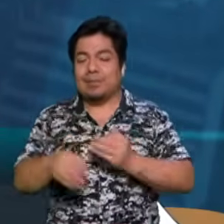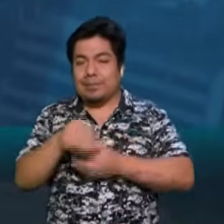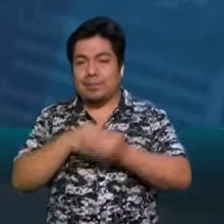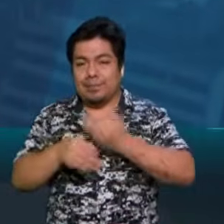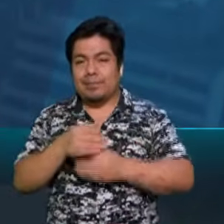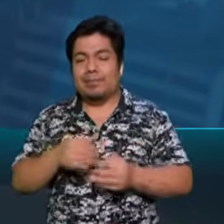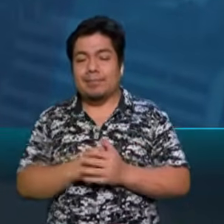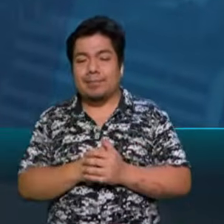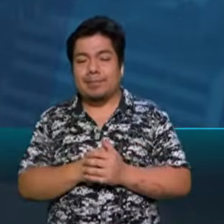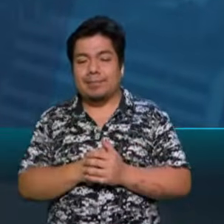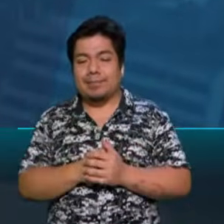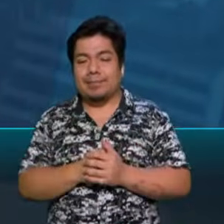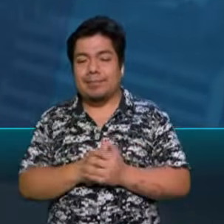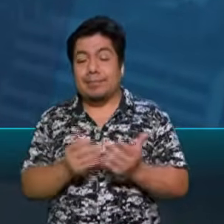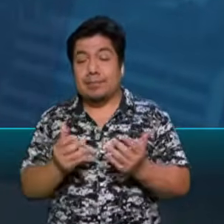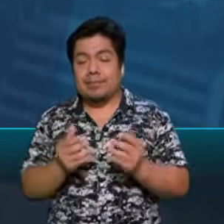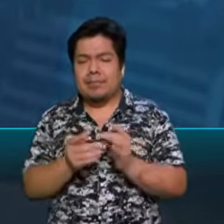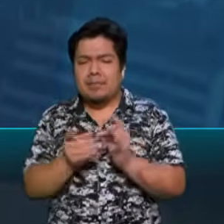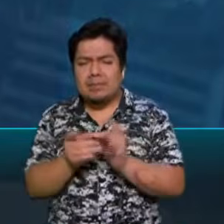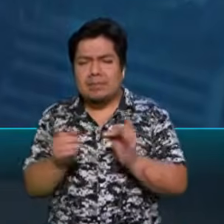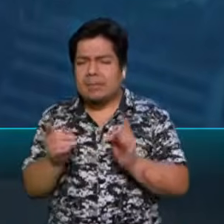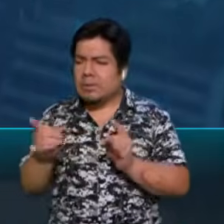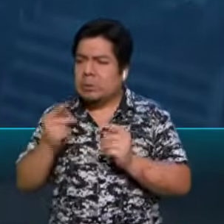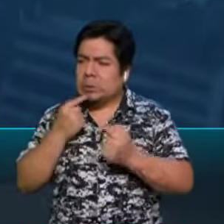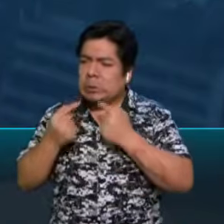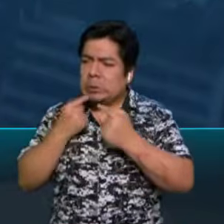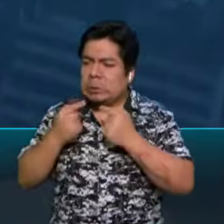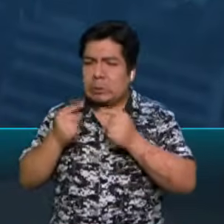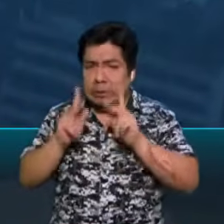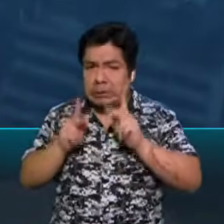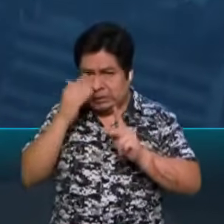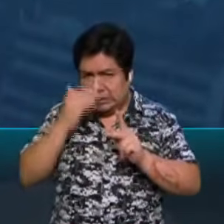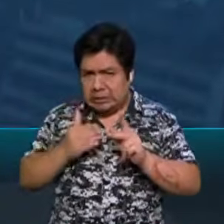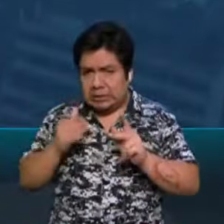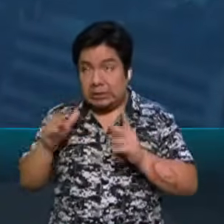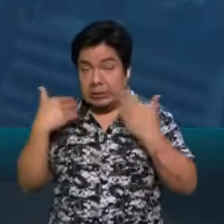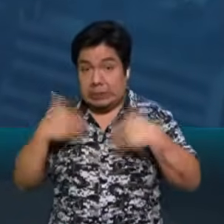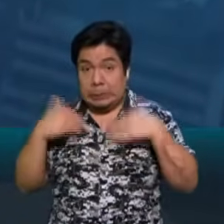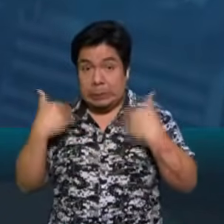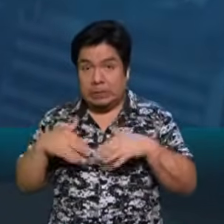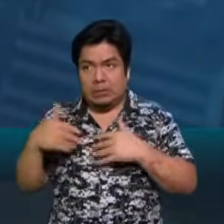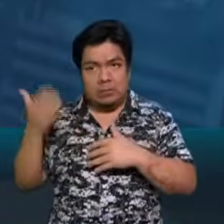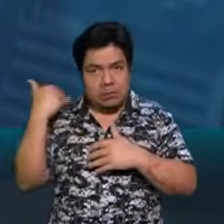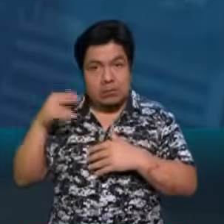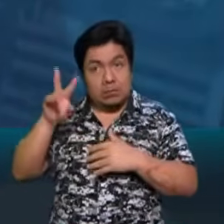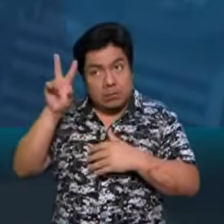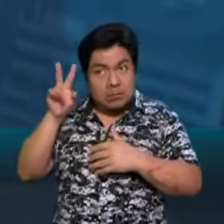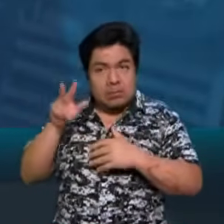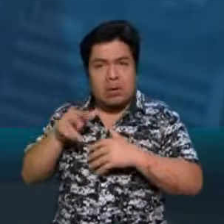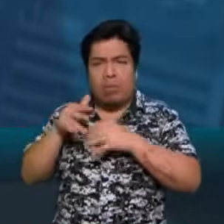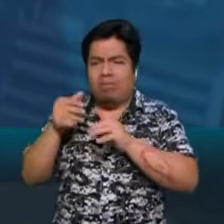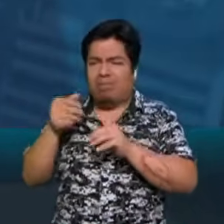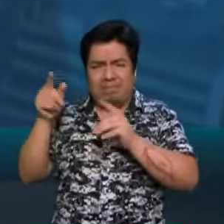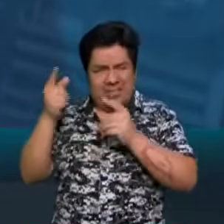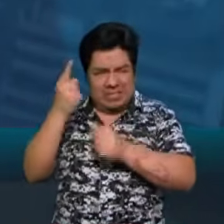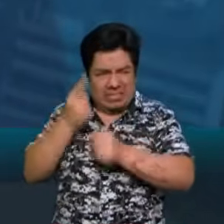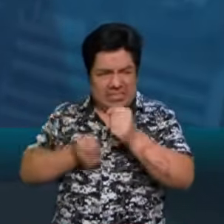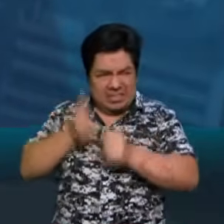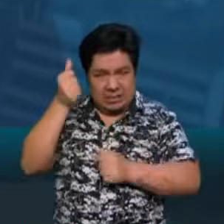auditoría. Bueno, pues quisiéramos empezar a platicar acerca de este fenómeno que ha explotado a raíz del viernes con la primera